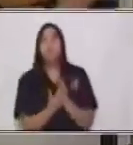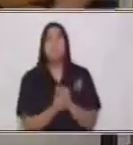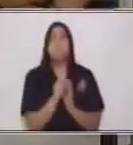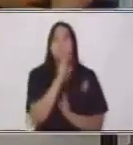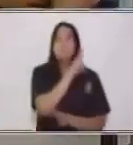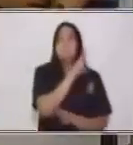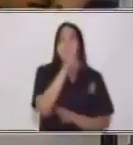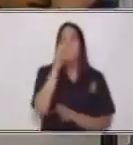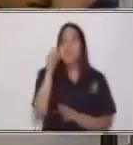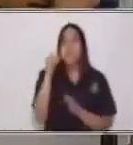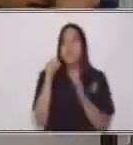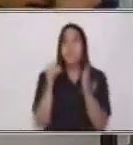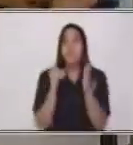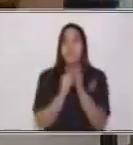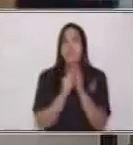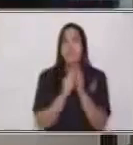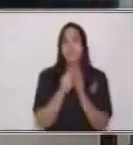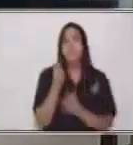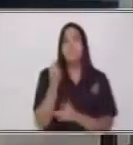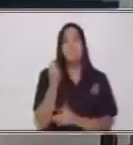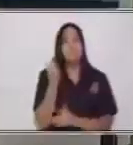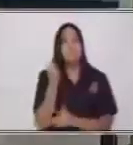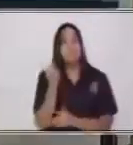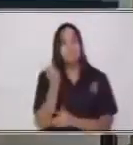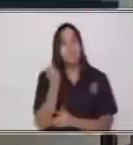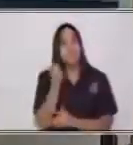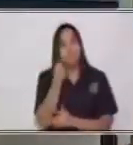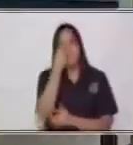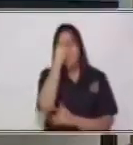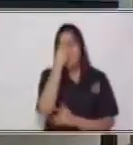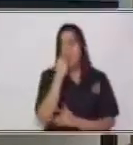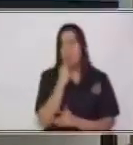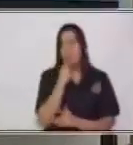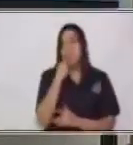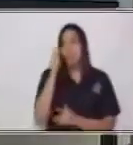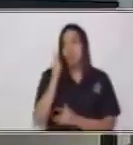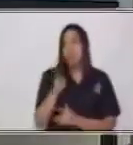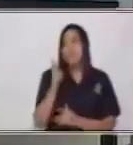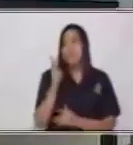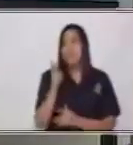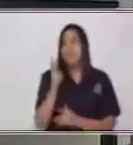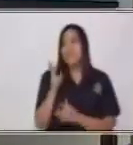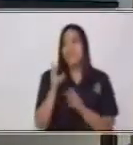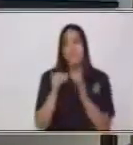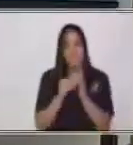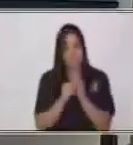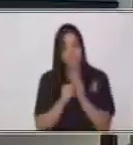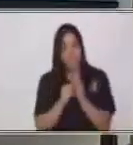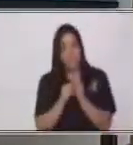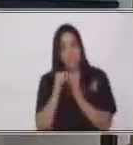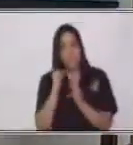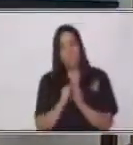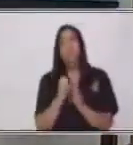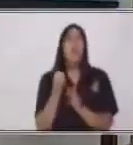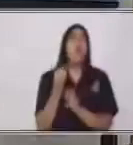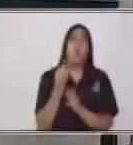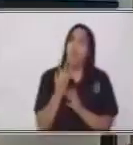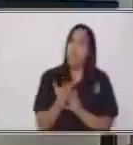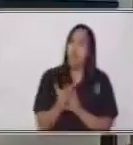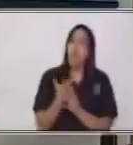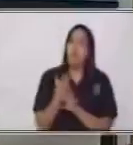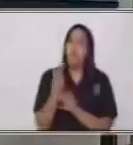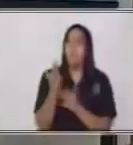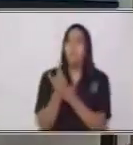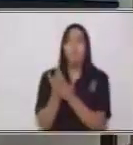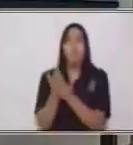25. Y que no se nos olvide la Q siempre que trabajamos. Entonces, ¿cuánto tuvimos que pagar por nuestra